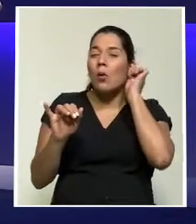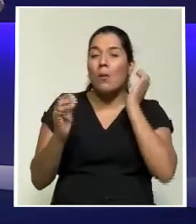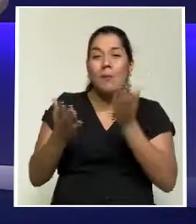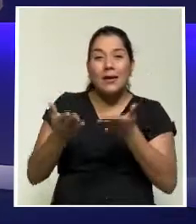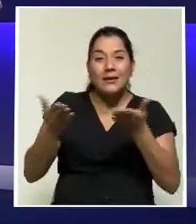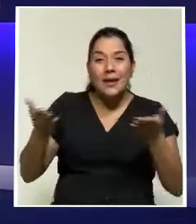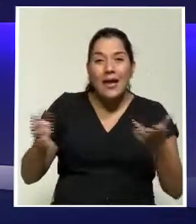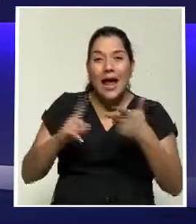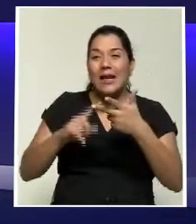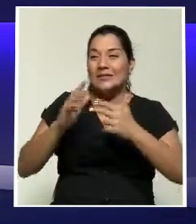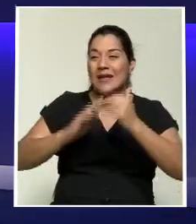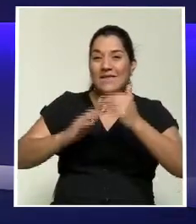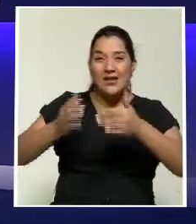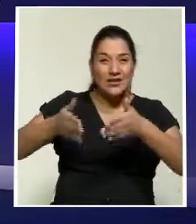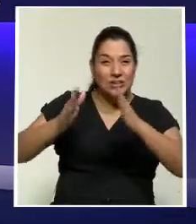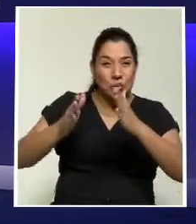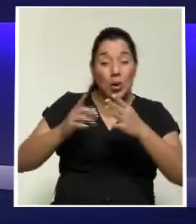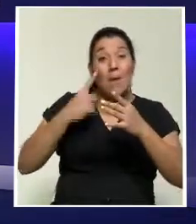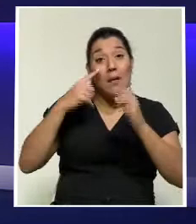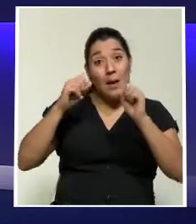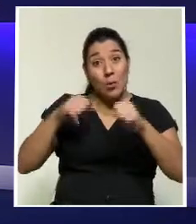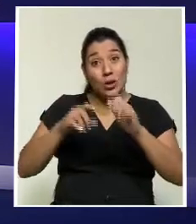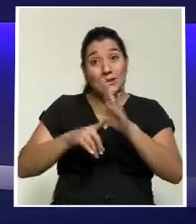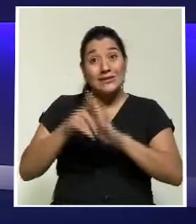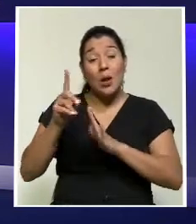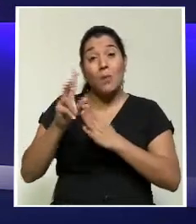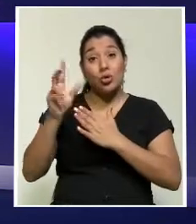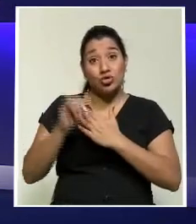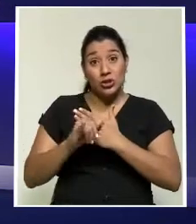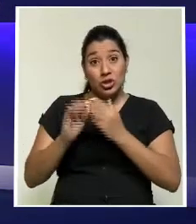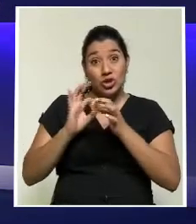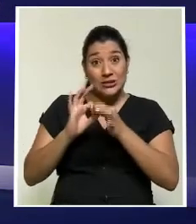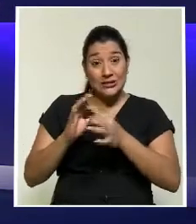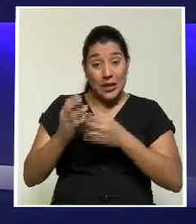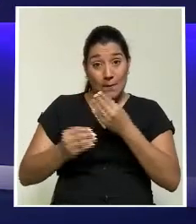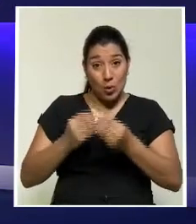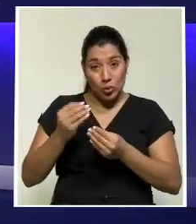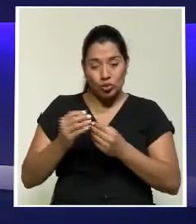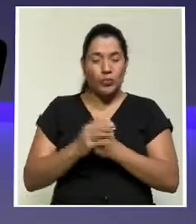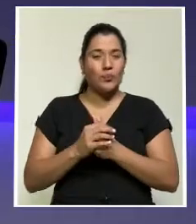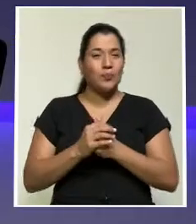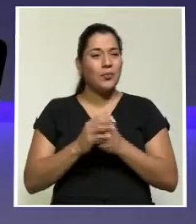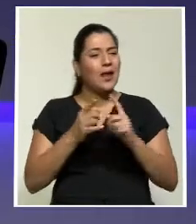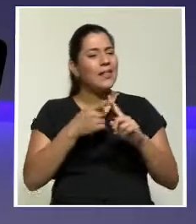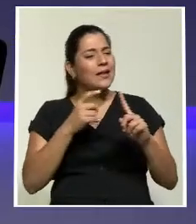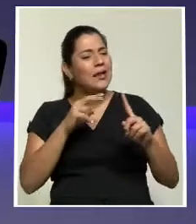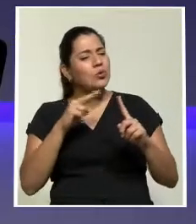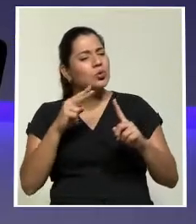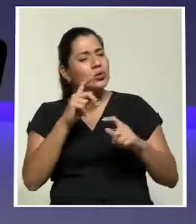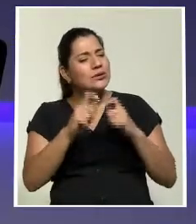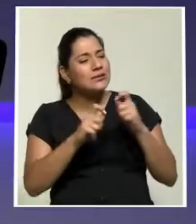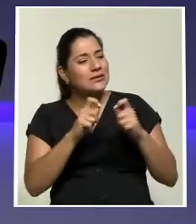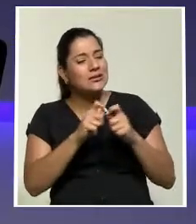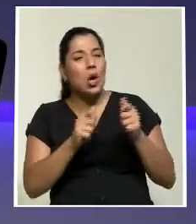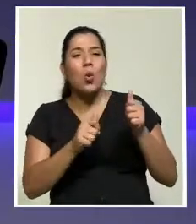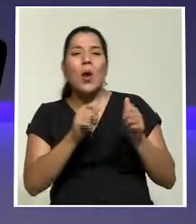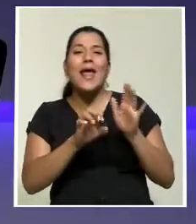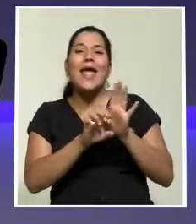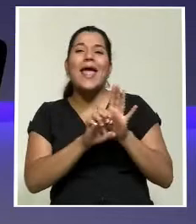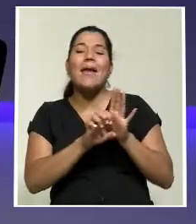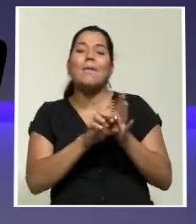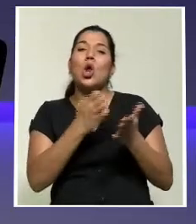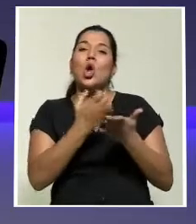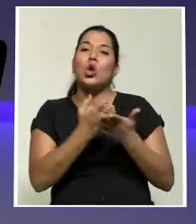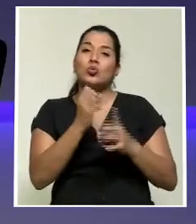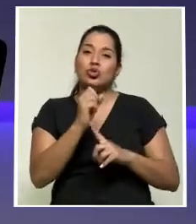materiales, infraestructura, etcétera, para poder desarrollar los proyectos productivos. En casos concretos, ¿qué ejemplos de economía social